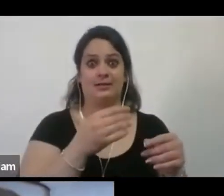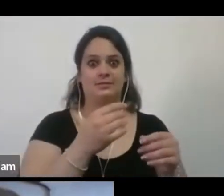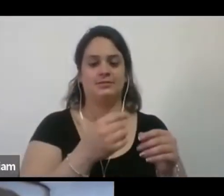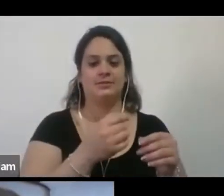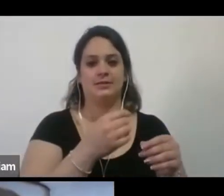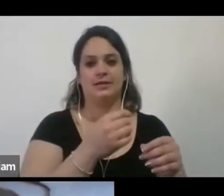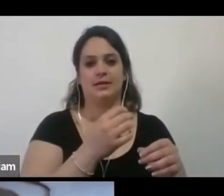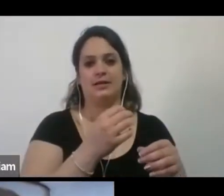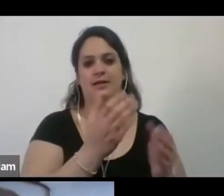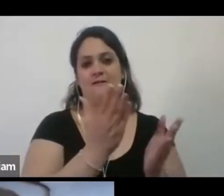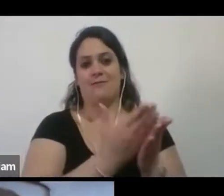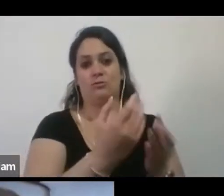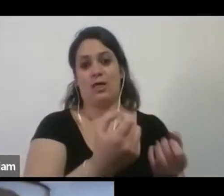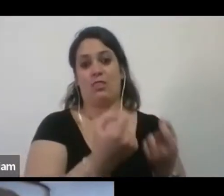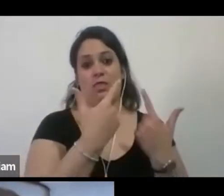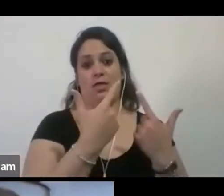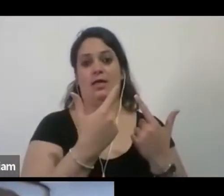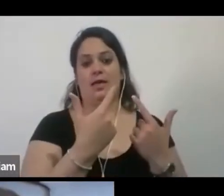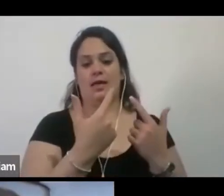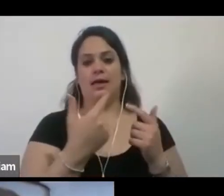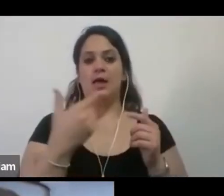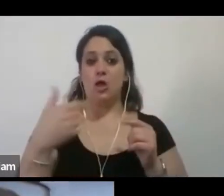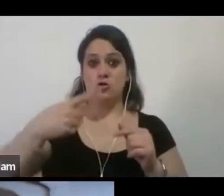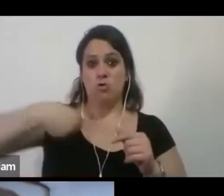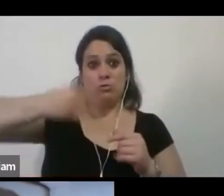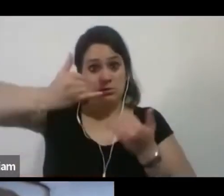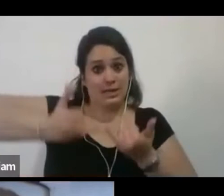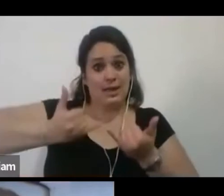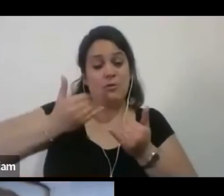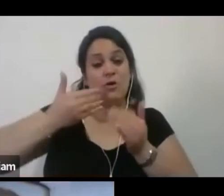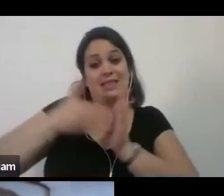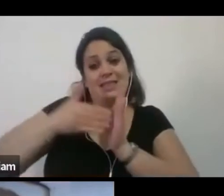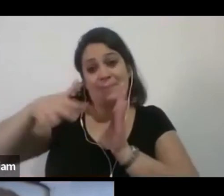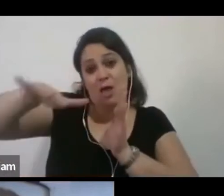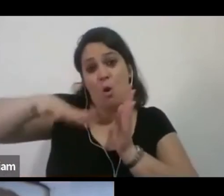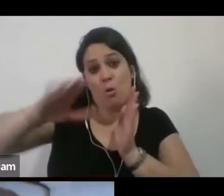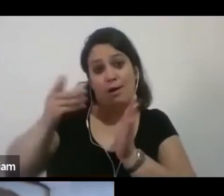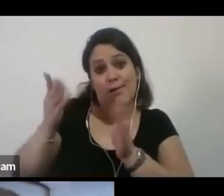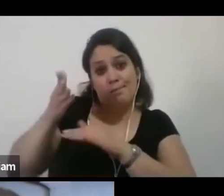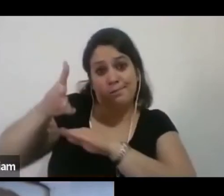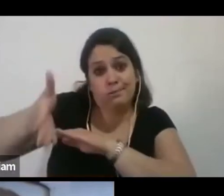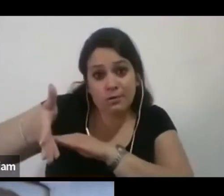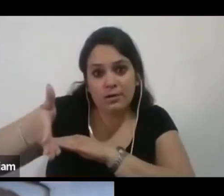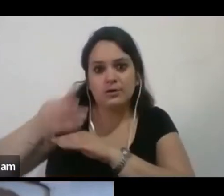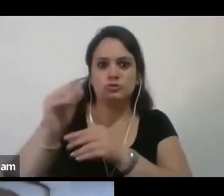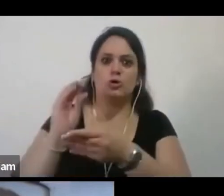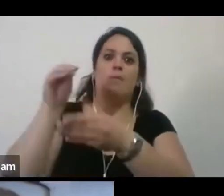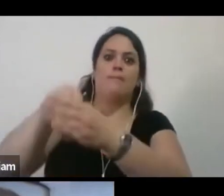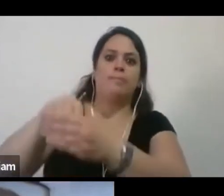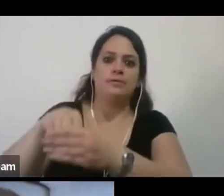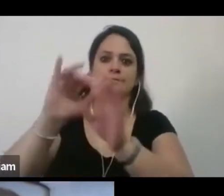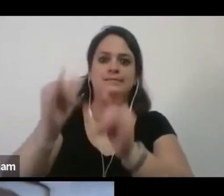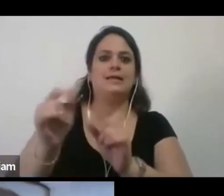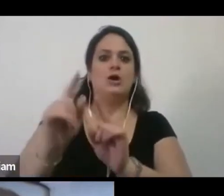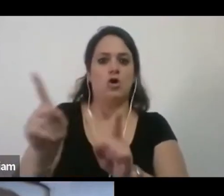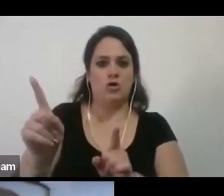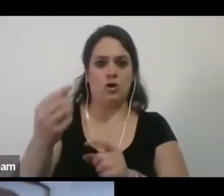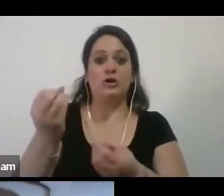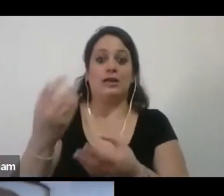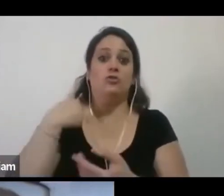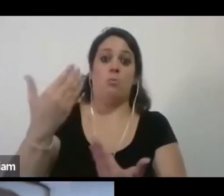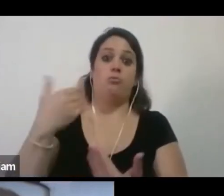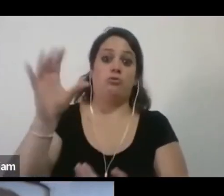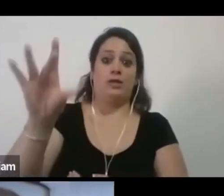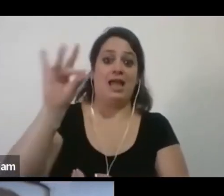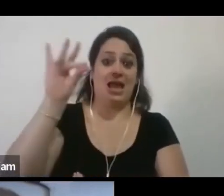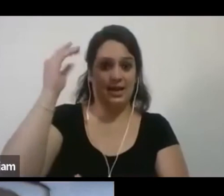nosotros las apliquemos de acuerdo a las necesidades de esa institución en la que yo estoy trabajando, de la que, cual yo elegí,